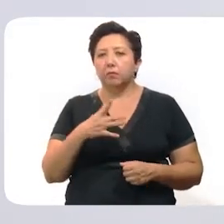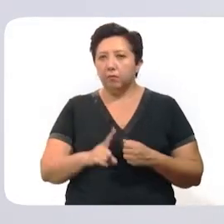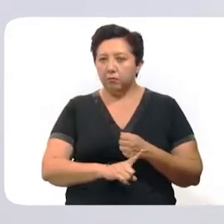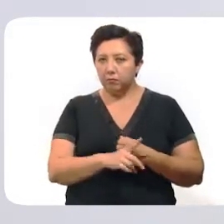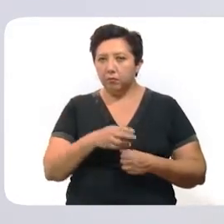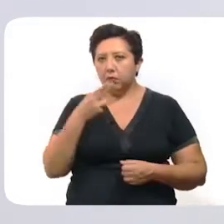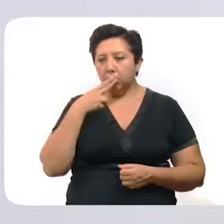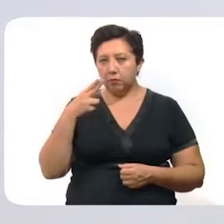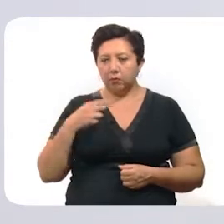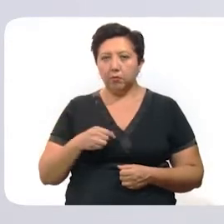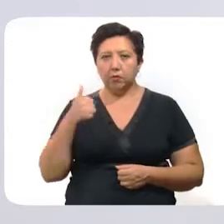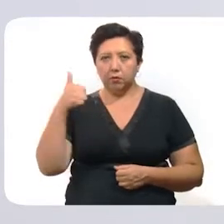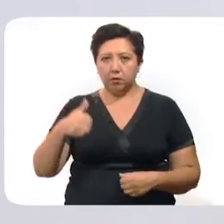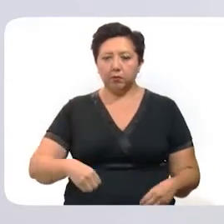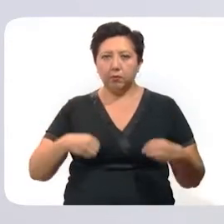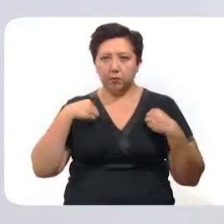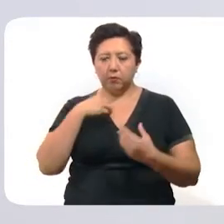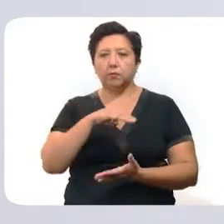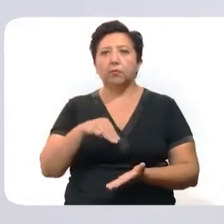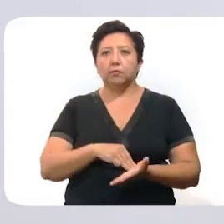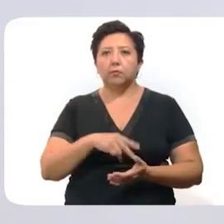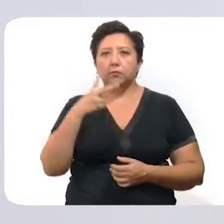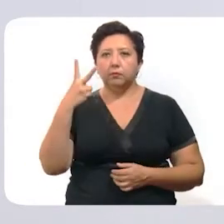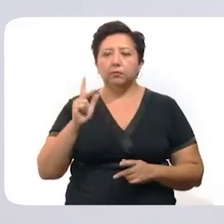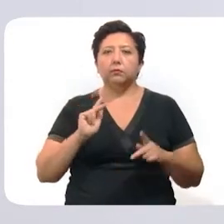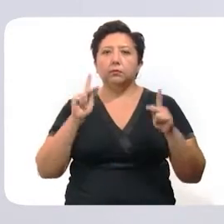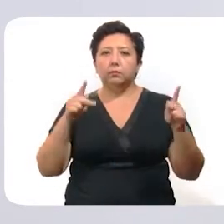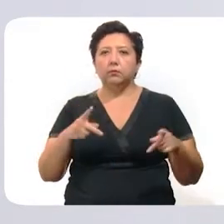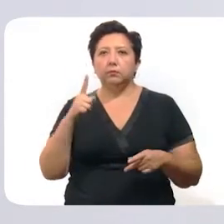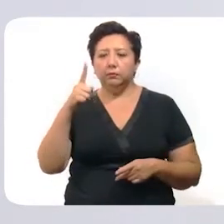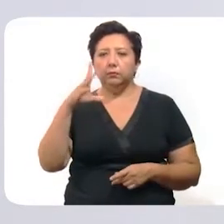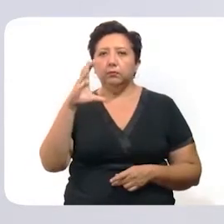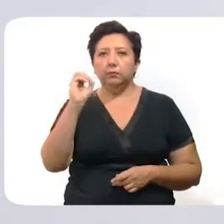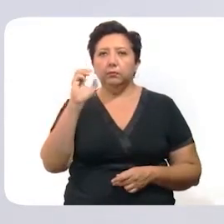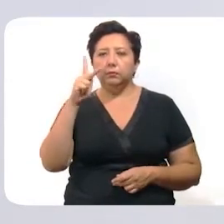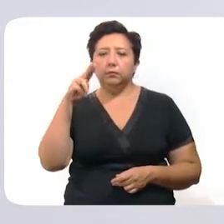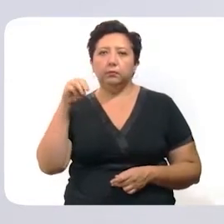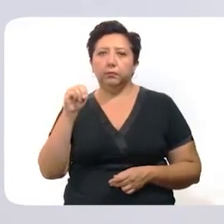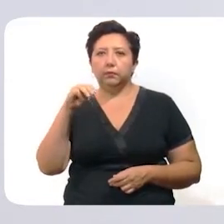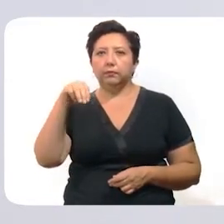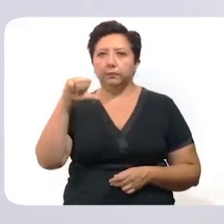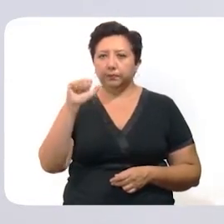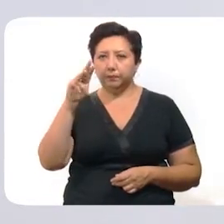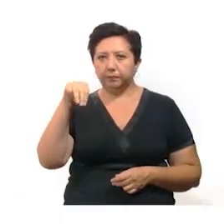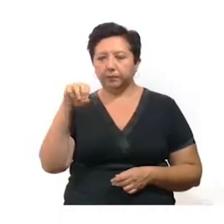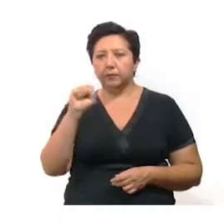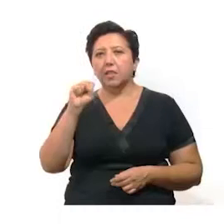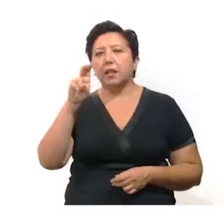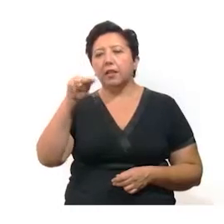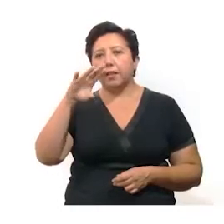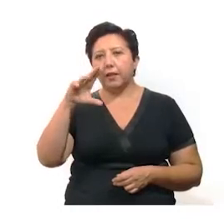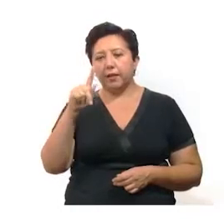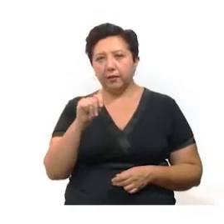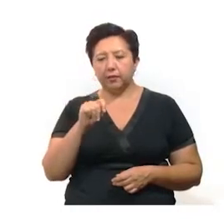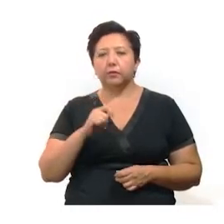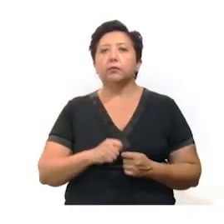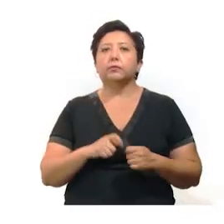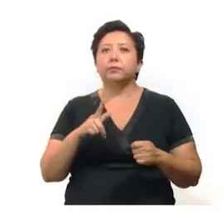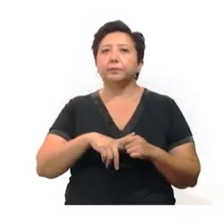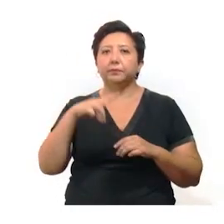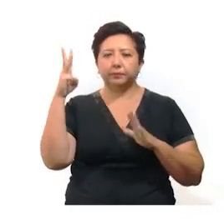tabaquismo. 6 residían en Mérida, 2 en Progreso, 1 en Copomá, 1 en Mama y 1 en Sanacat. En total,